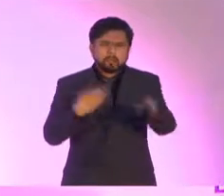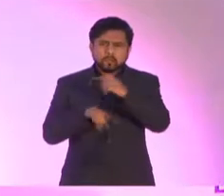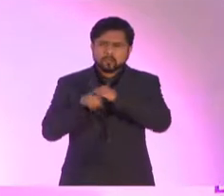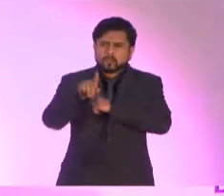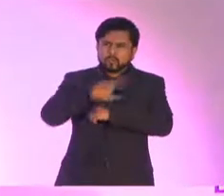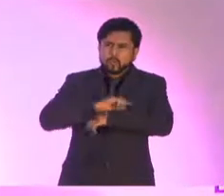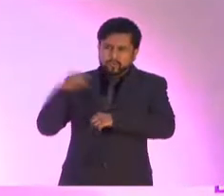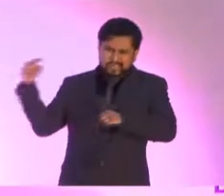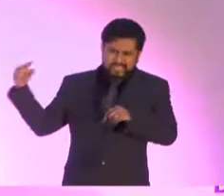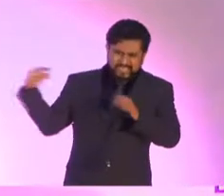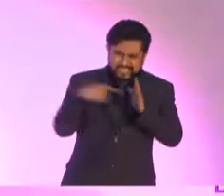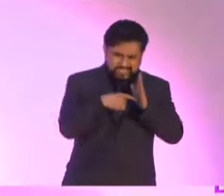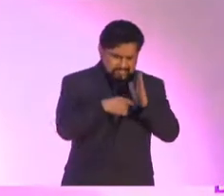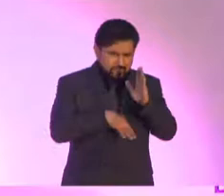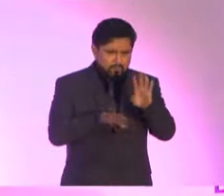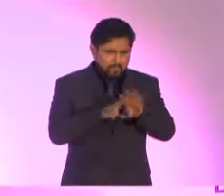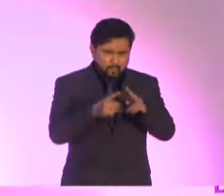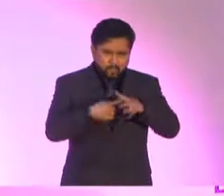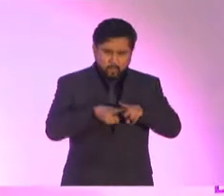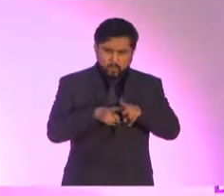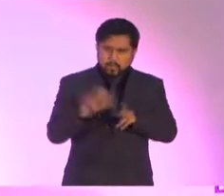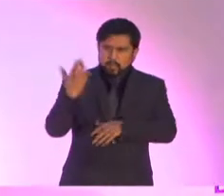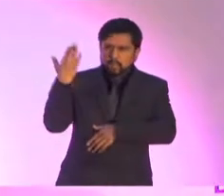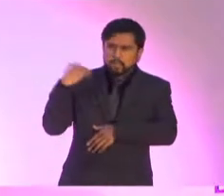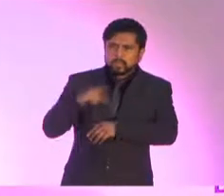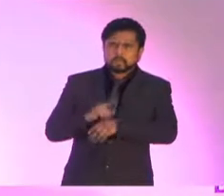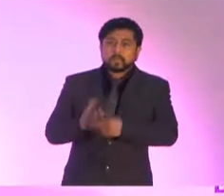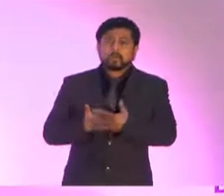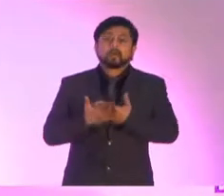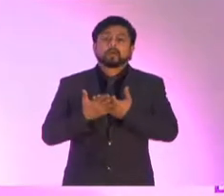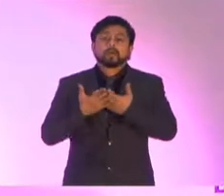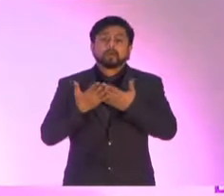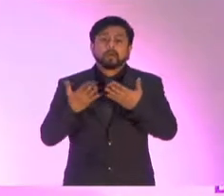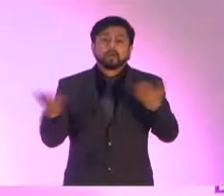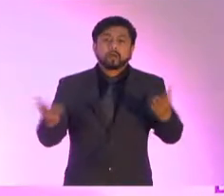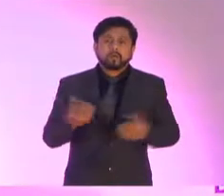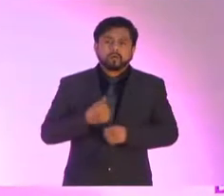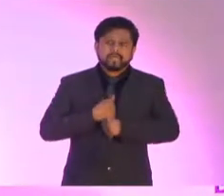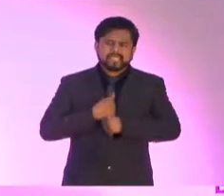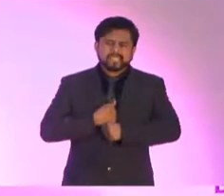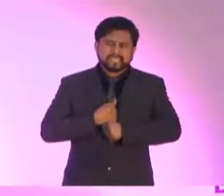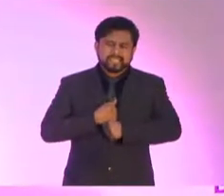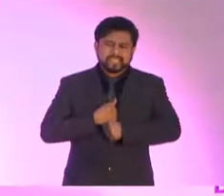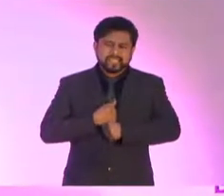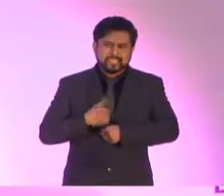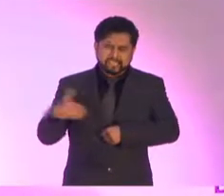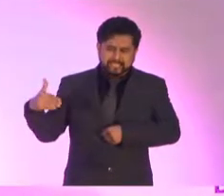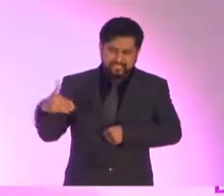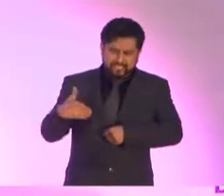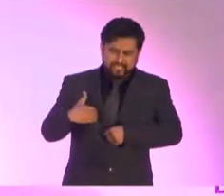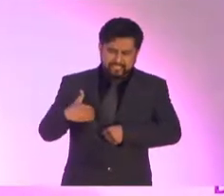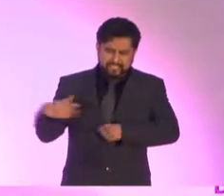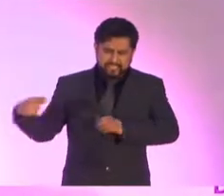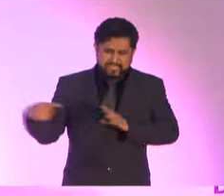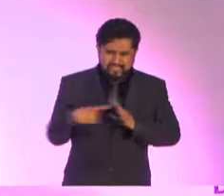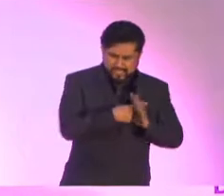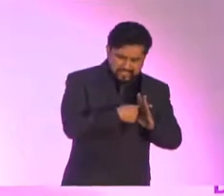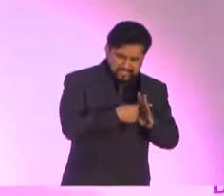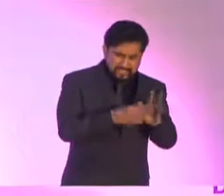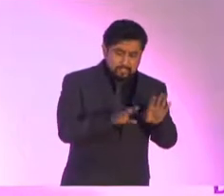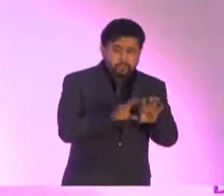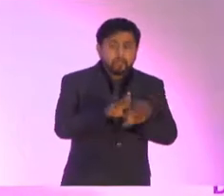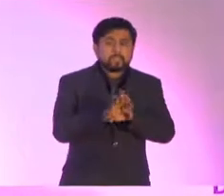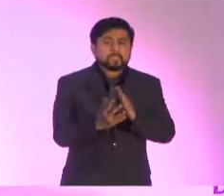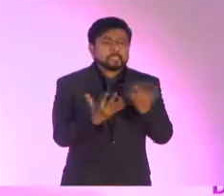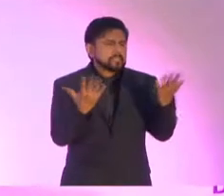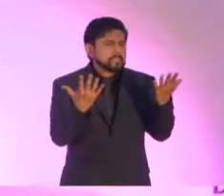clavas pero como al principio, y ahora calas, te clavas. Y las manos